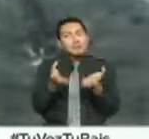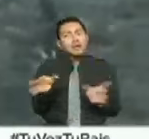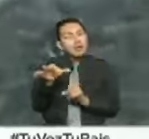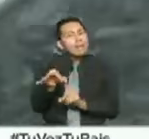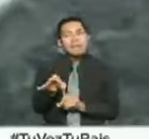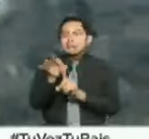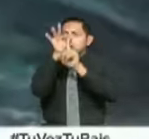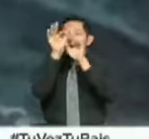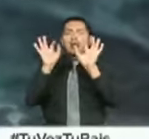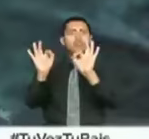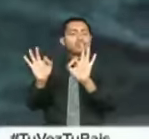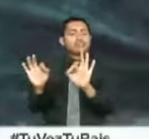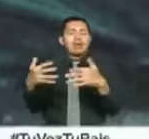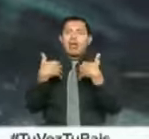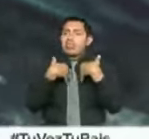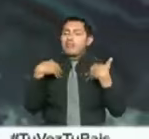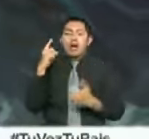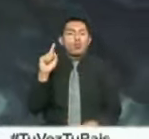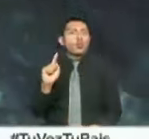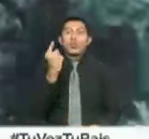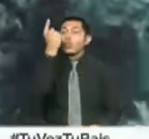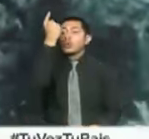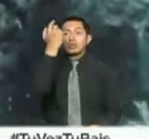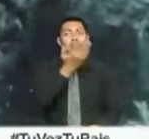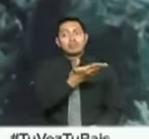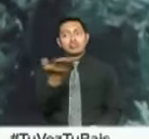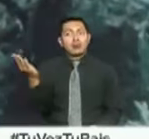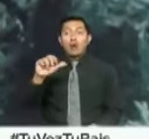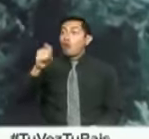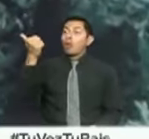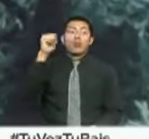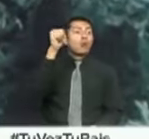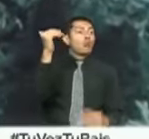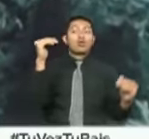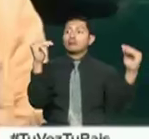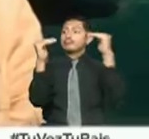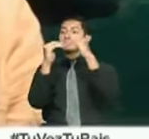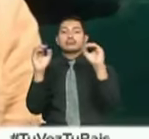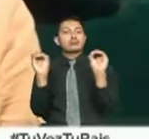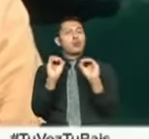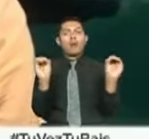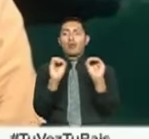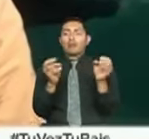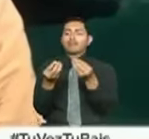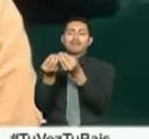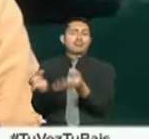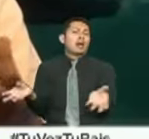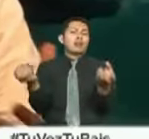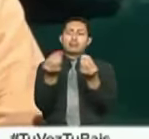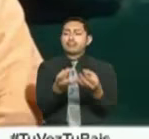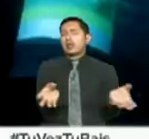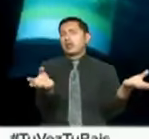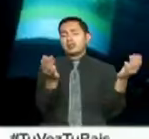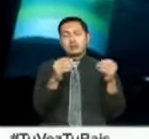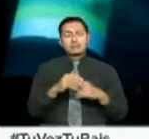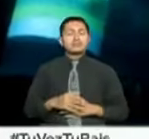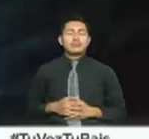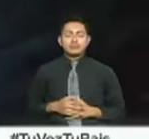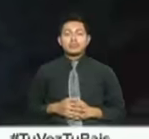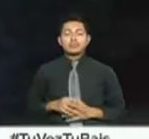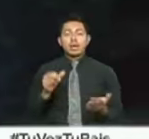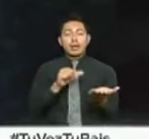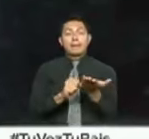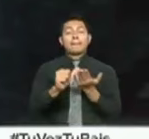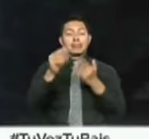que es absolutamente único y que no existe en ninguna otra parte, además de perder siglos y siglos de historia. El